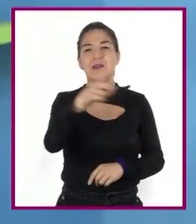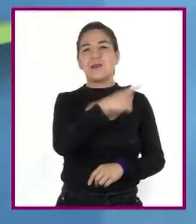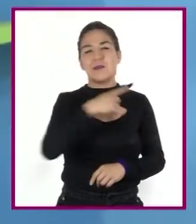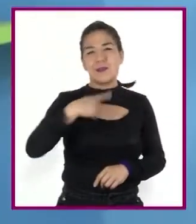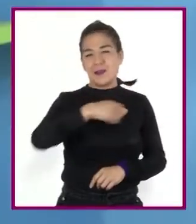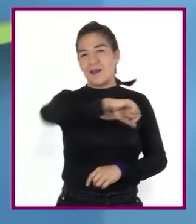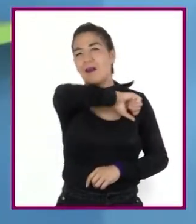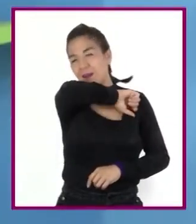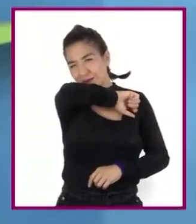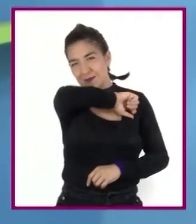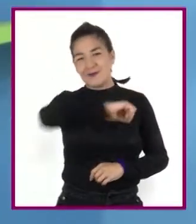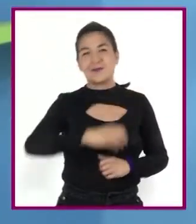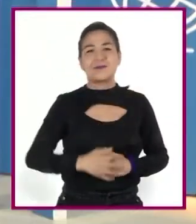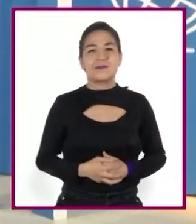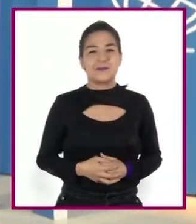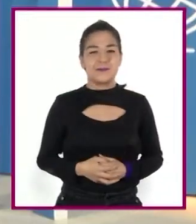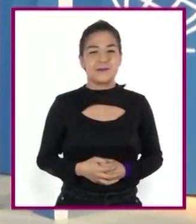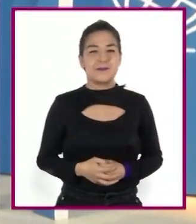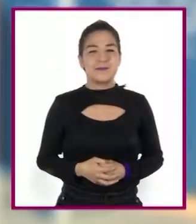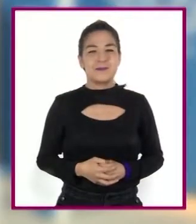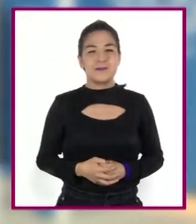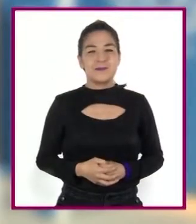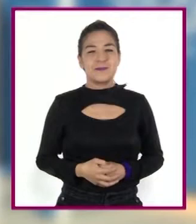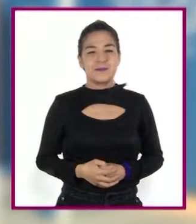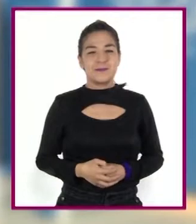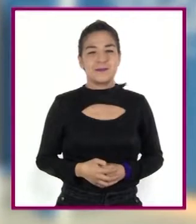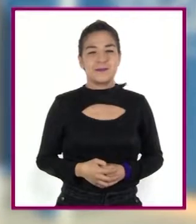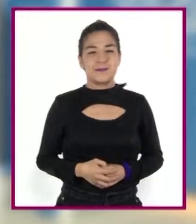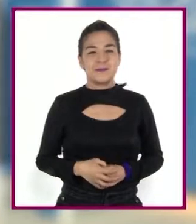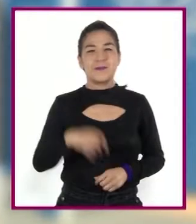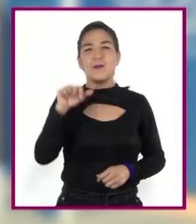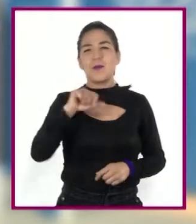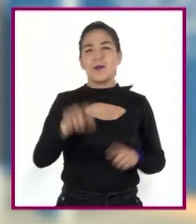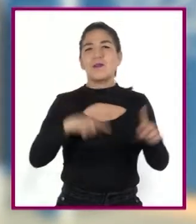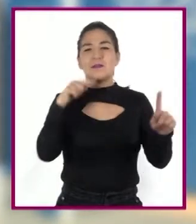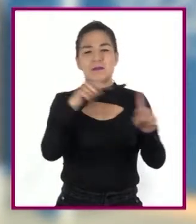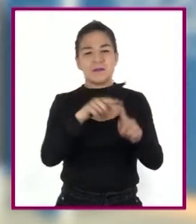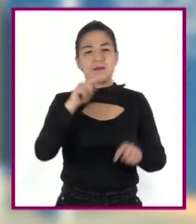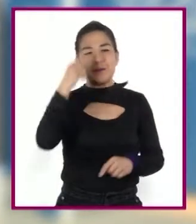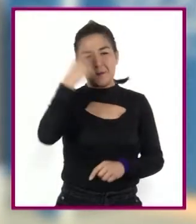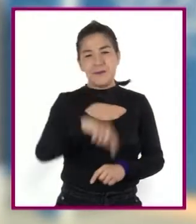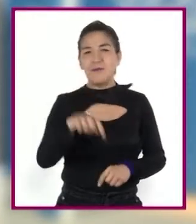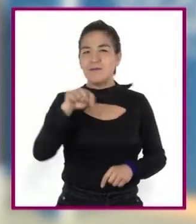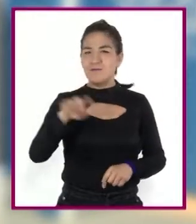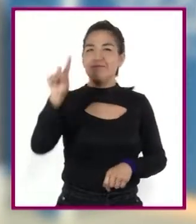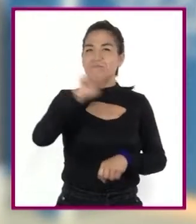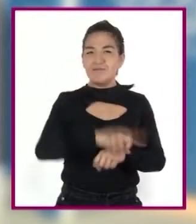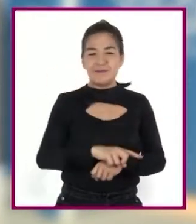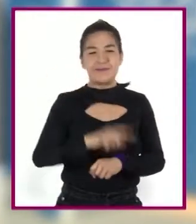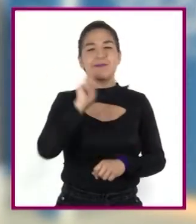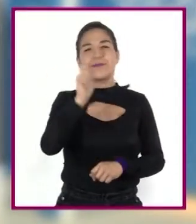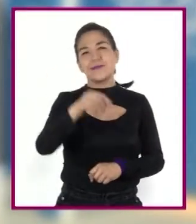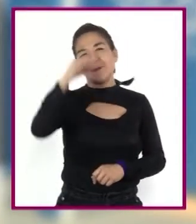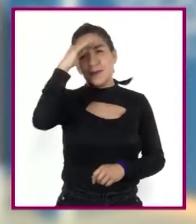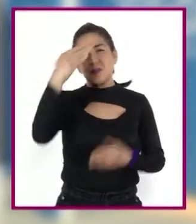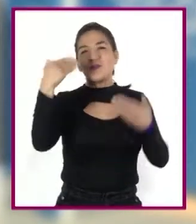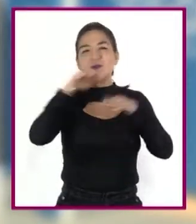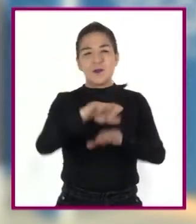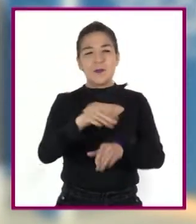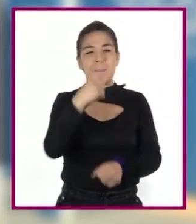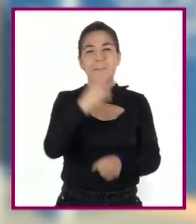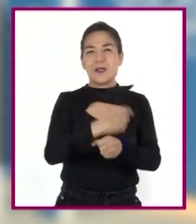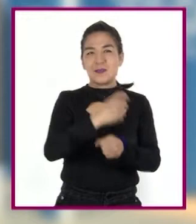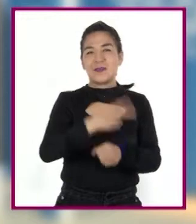el estornudo de etiqueta. El propósito que nos guiará el día de hoy será reflexionar sobre la Primera